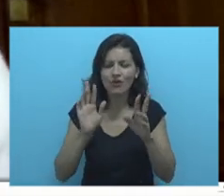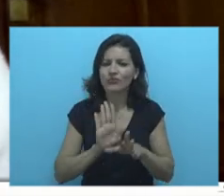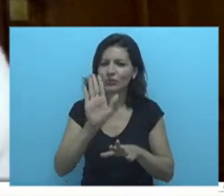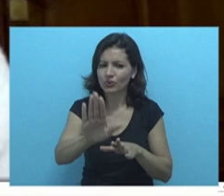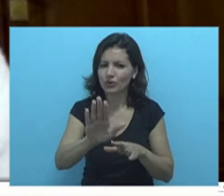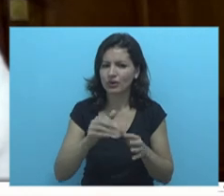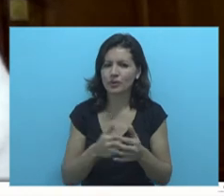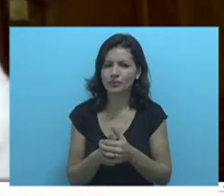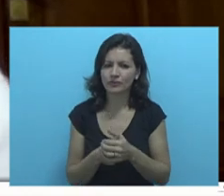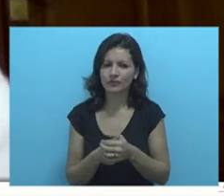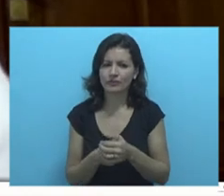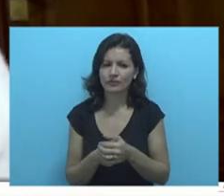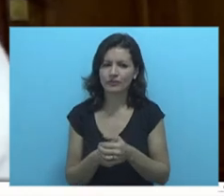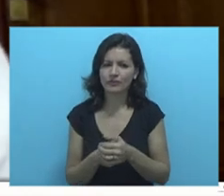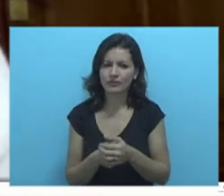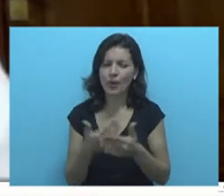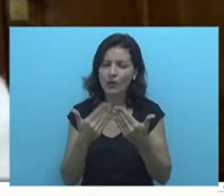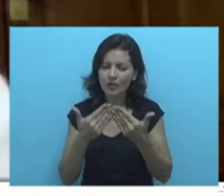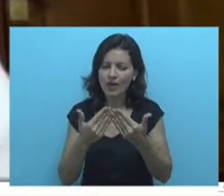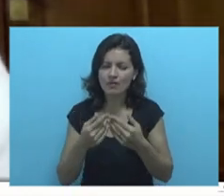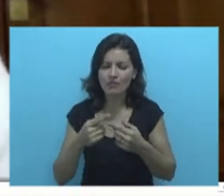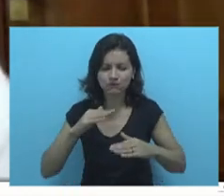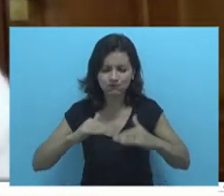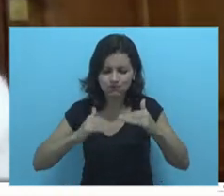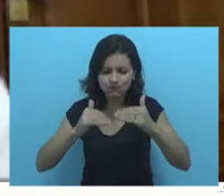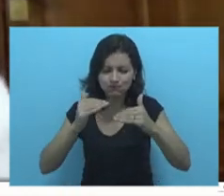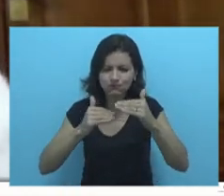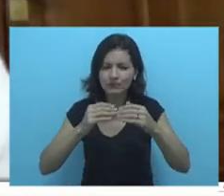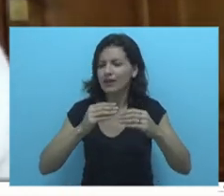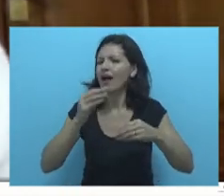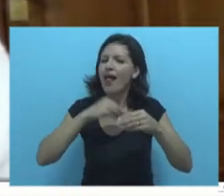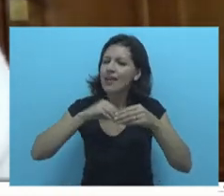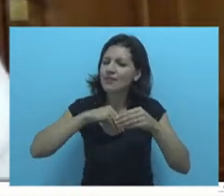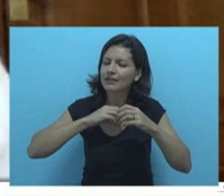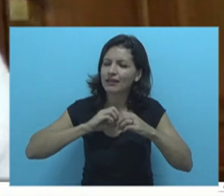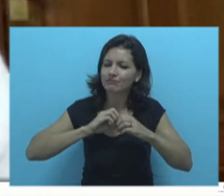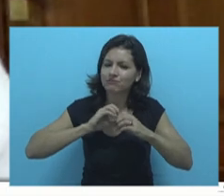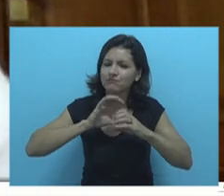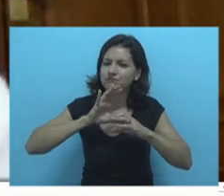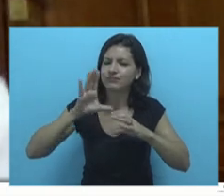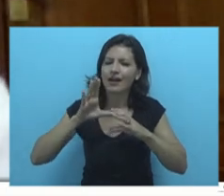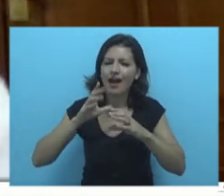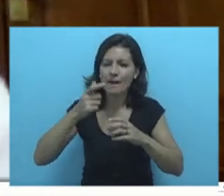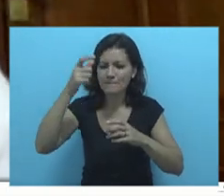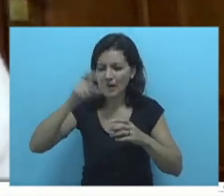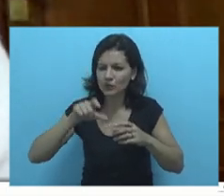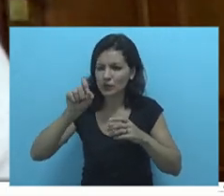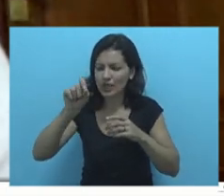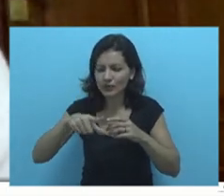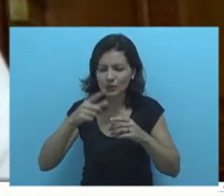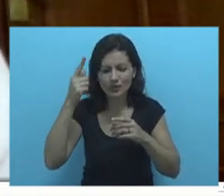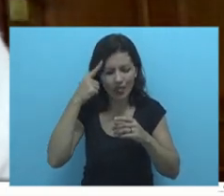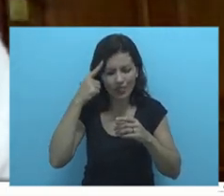camino que tenemos por recorrer, sepamos cultivar, sepamos cosechar, sepamos hacer crecer. Ojalá que estemos a la